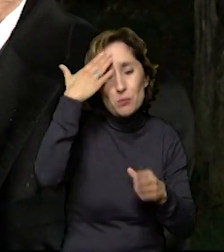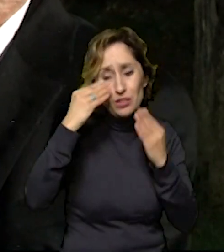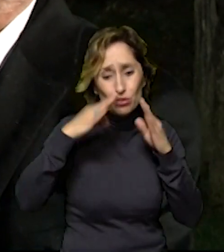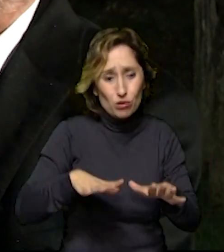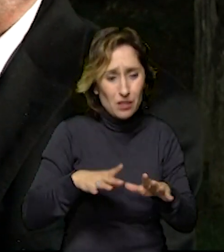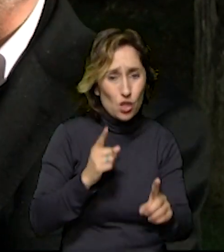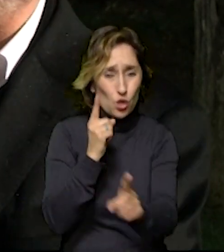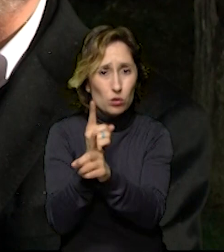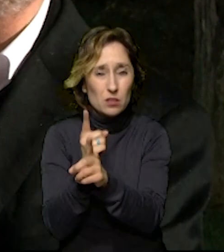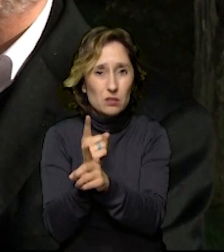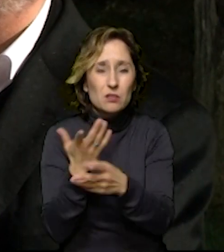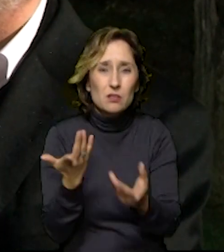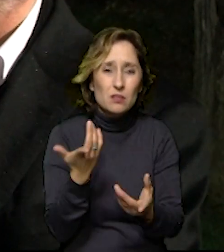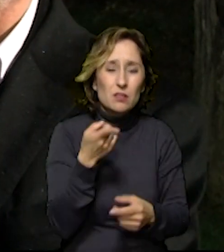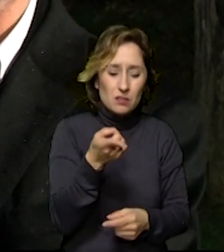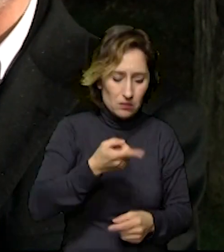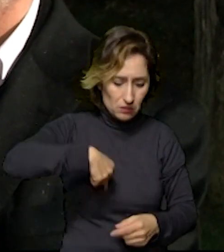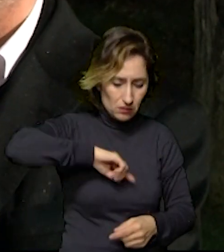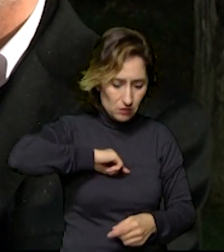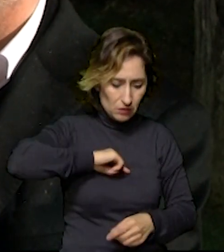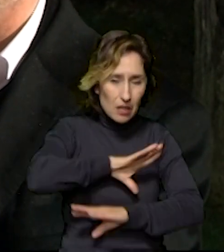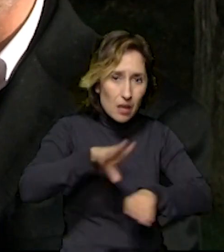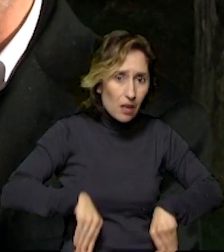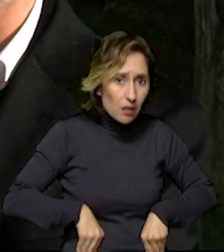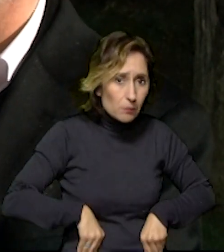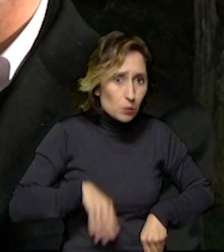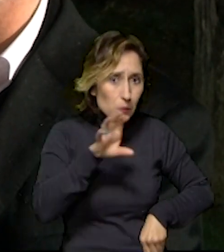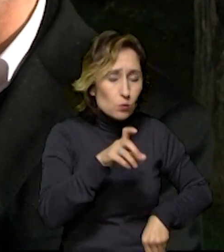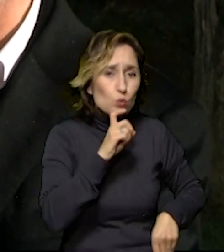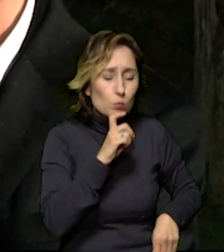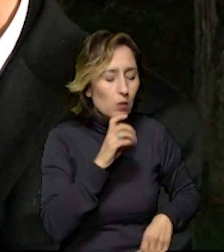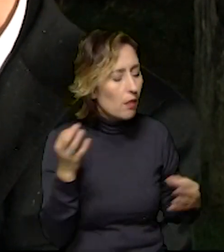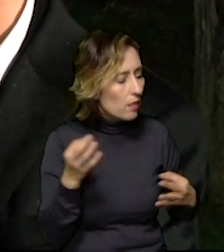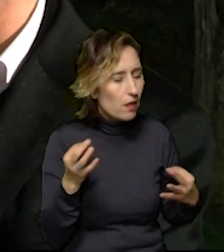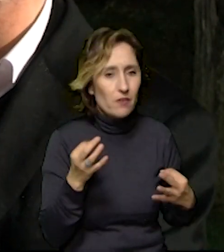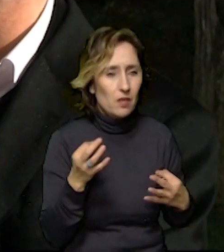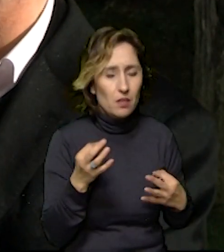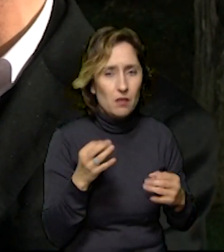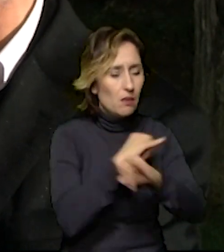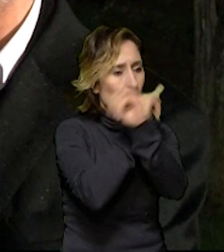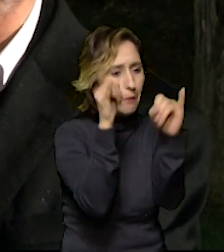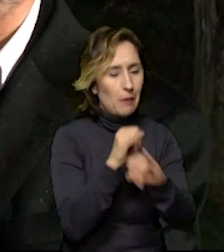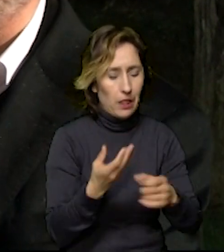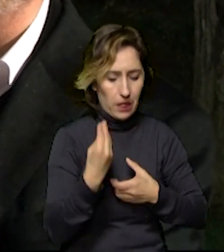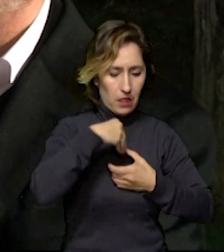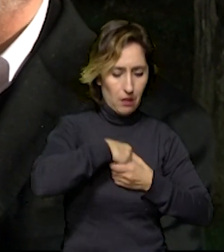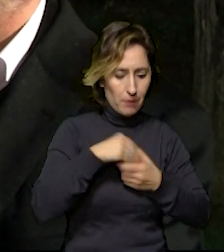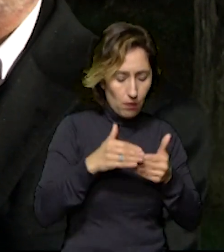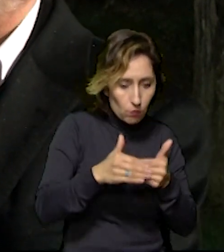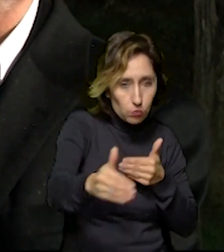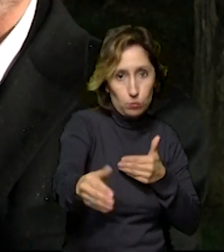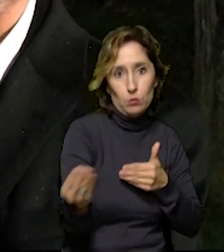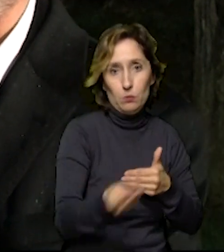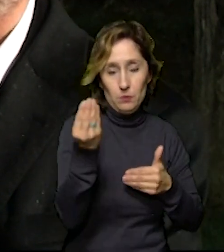¿cómo podemos admitir como país? Ese país necesita reconciliarse consigo mismo para proyectarse al futuro, y